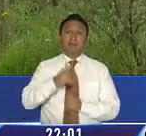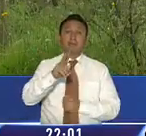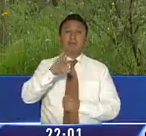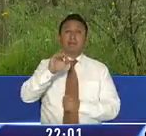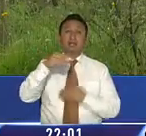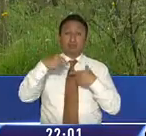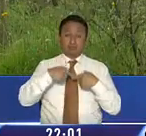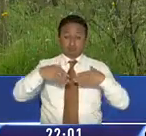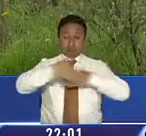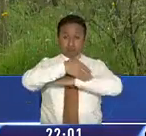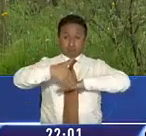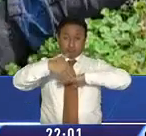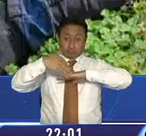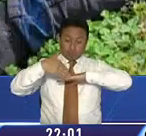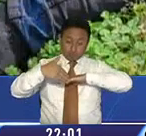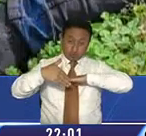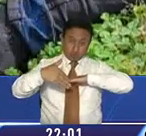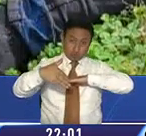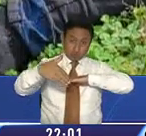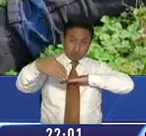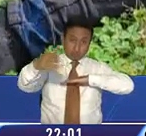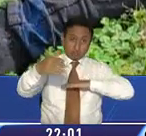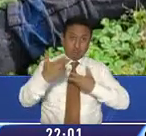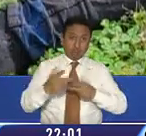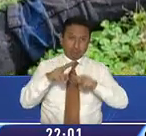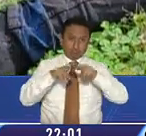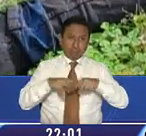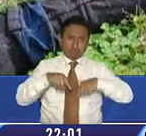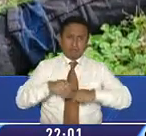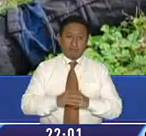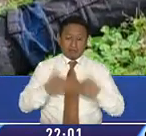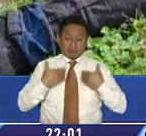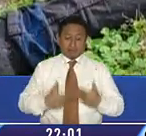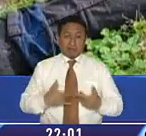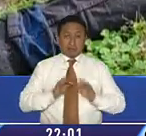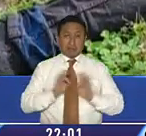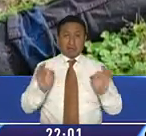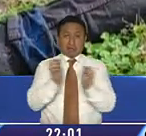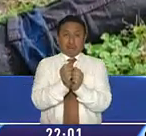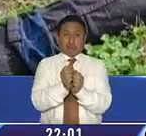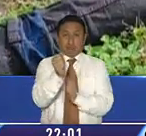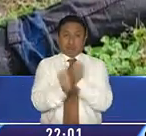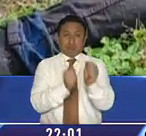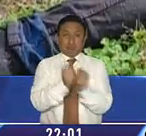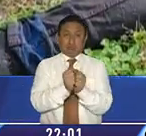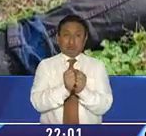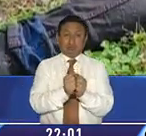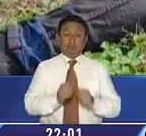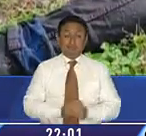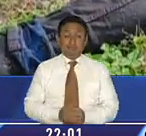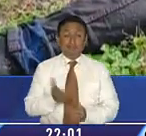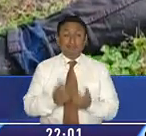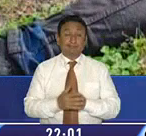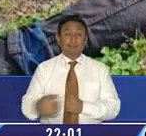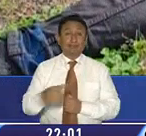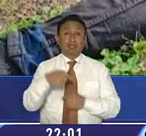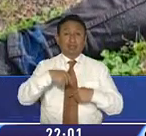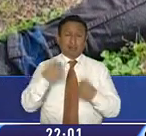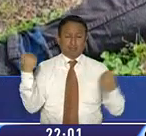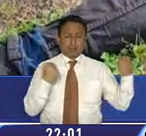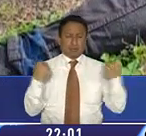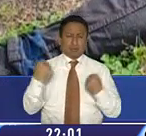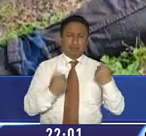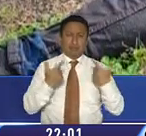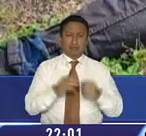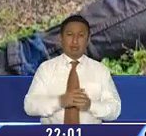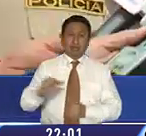de la carretera principal. De las primeras verificaciones tenía el torso desnudo, las manos atadas y aparentemente huellas de tortura y